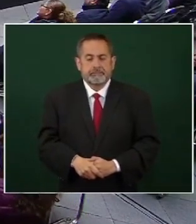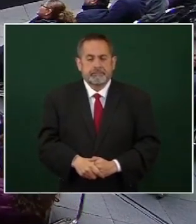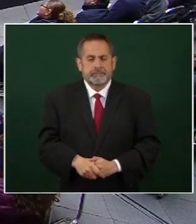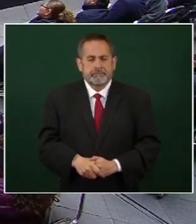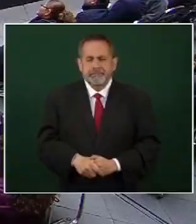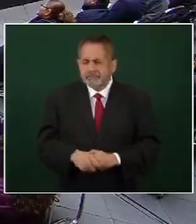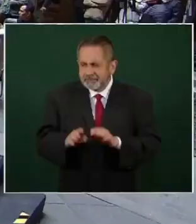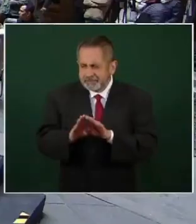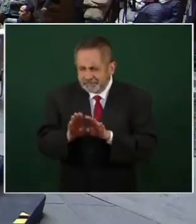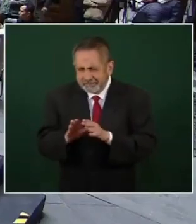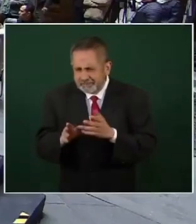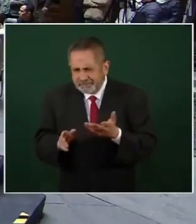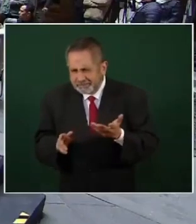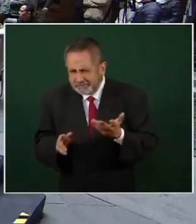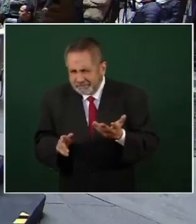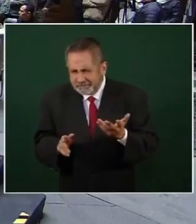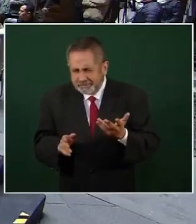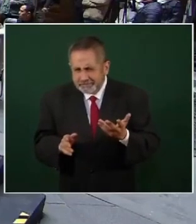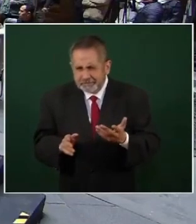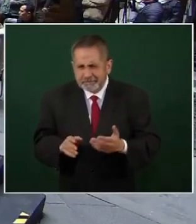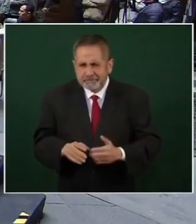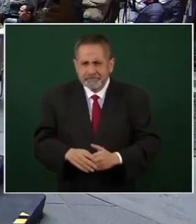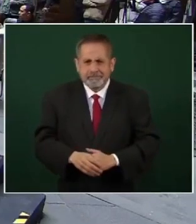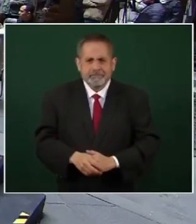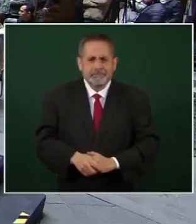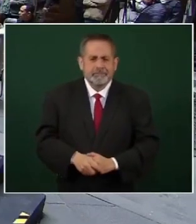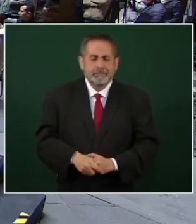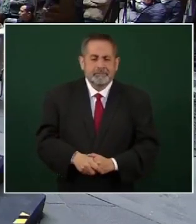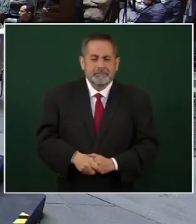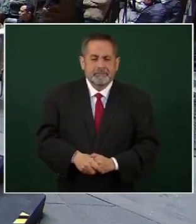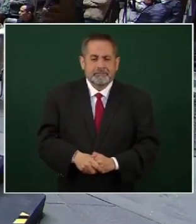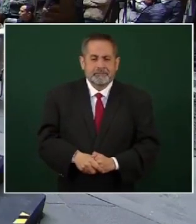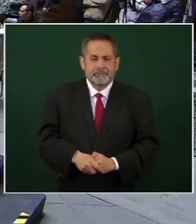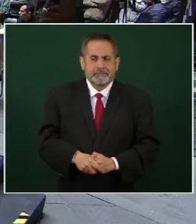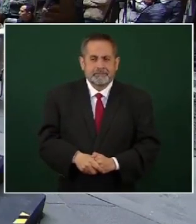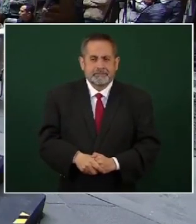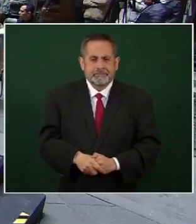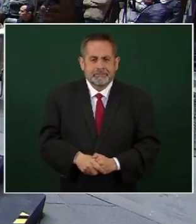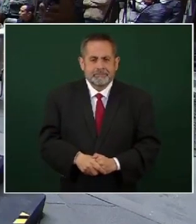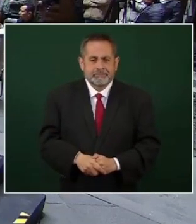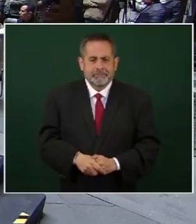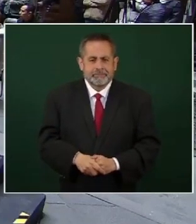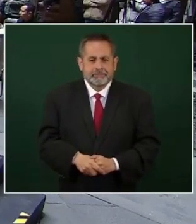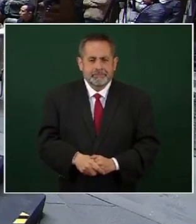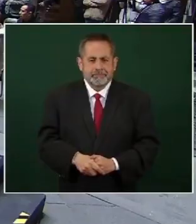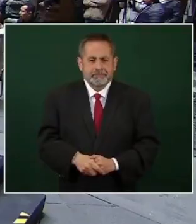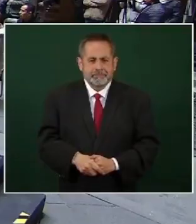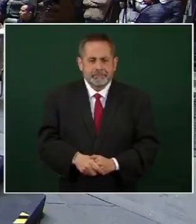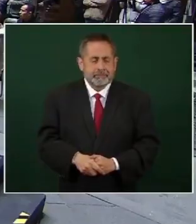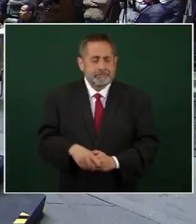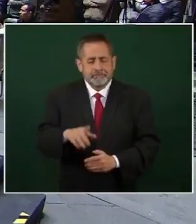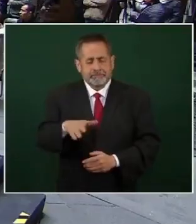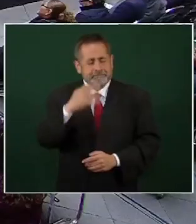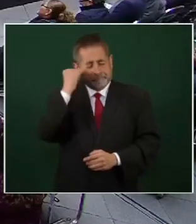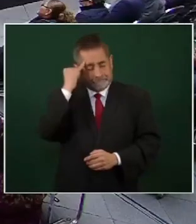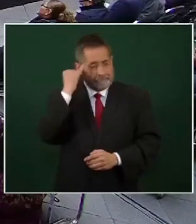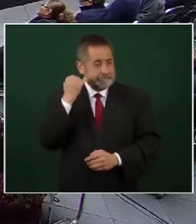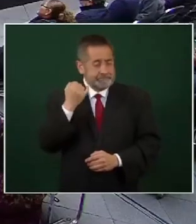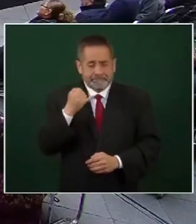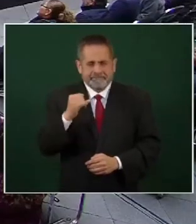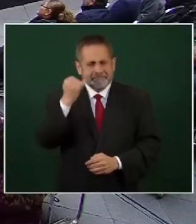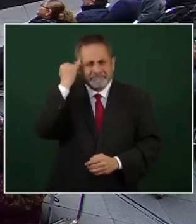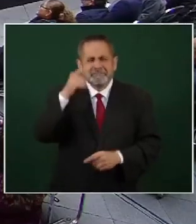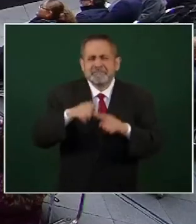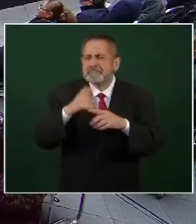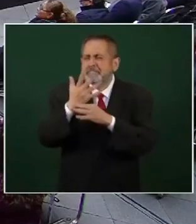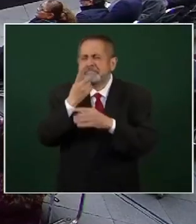¿Cómo? Ir a la noticia de su estado de salud crítico y que está al frente el secretario de Gobernación. No, pues imagínense eso. A ver, ¿quién dijo